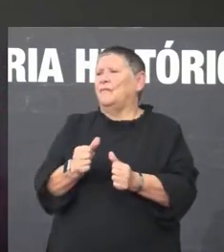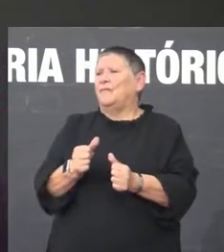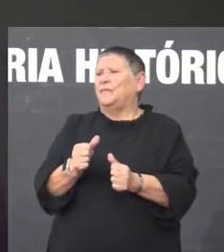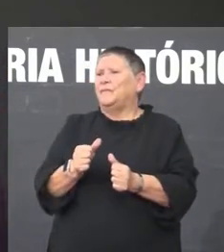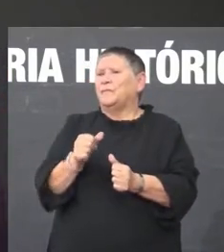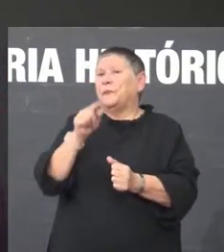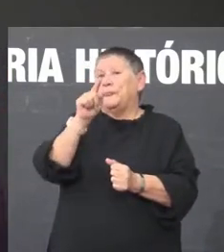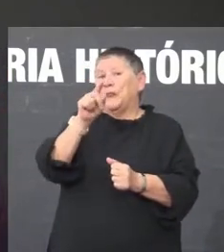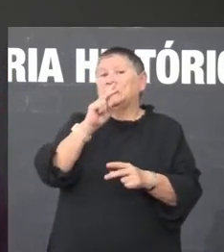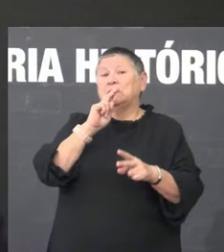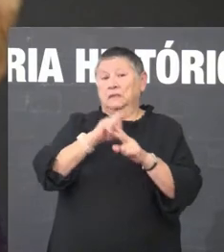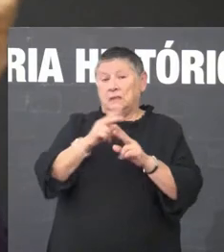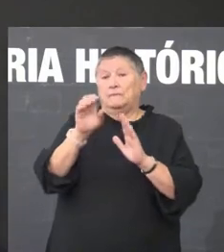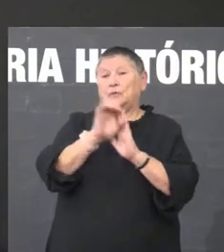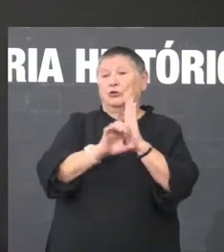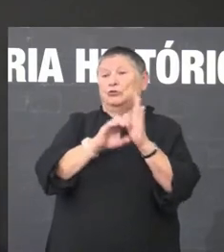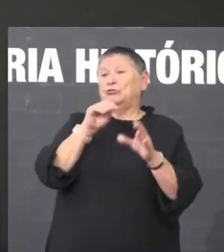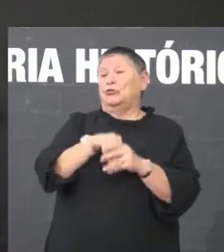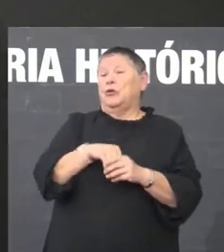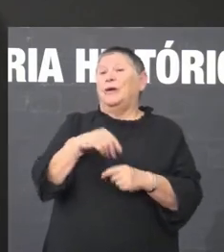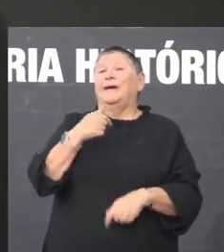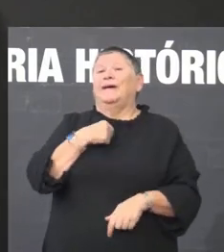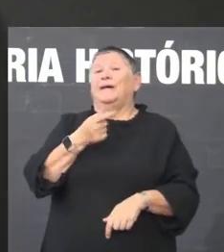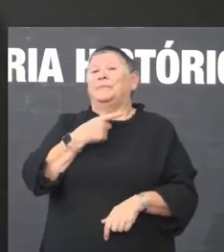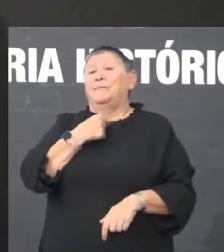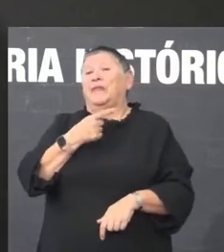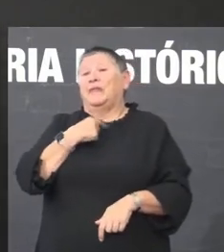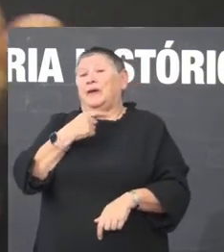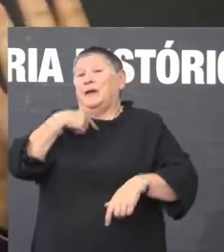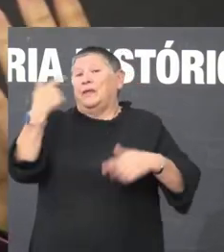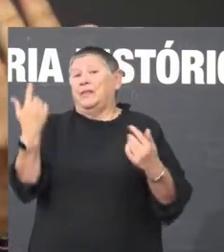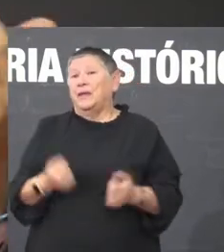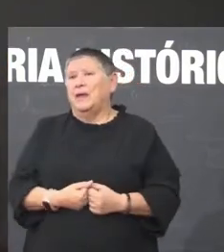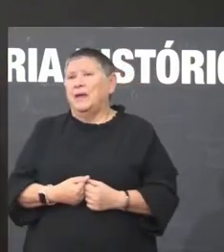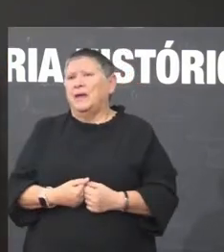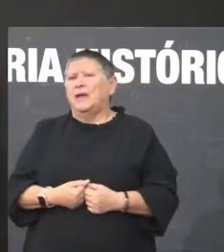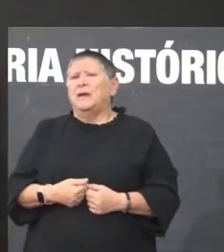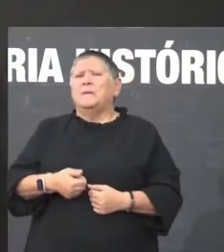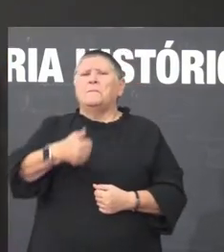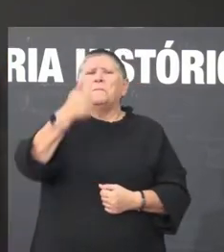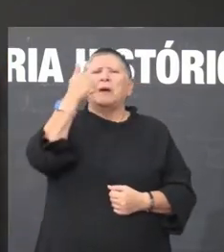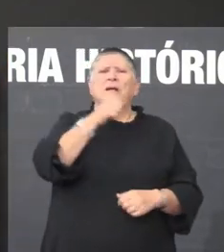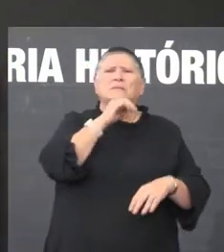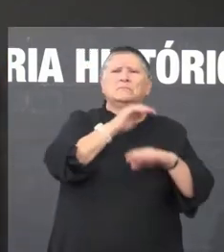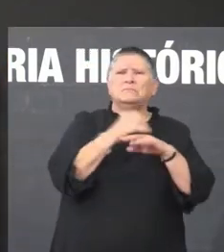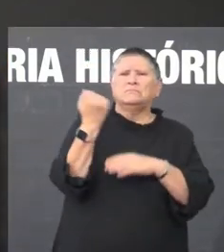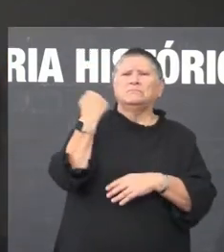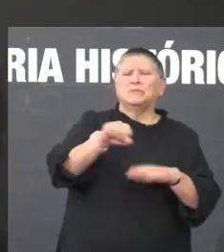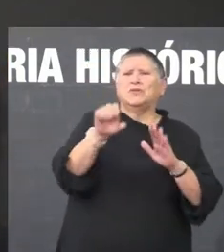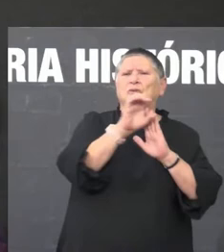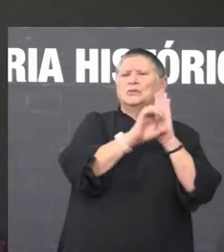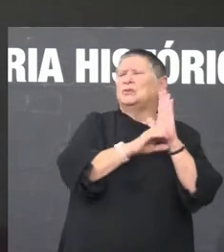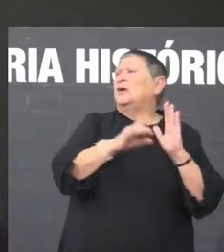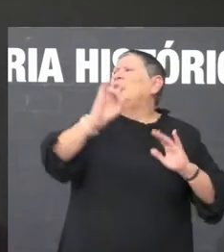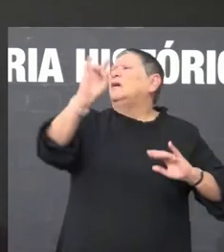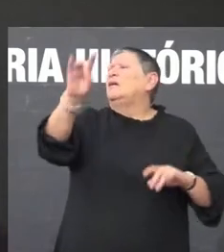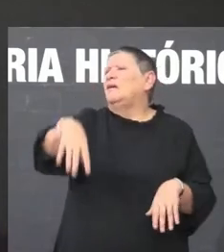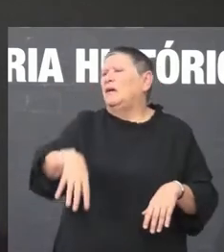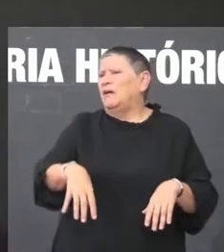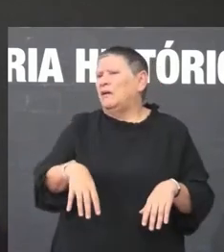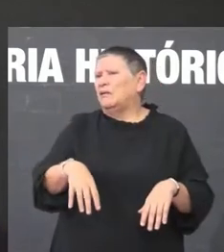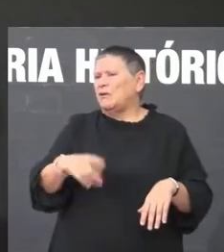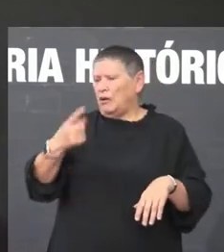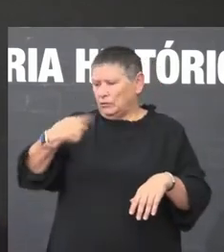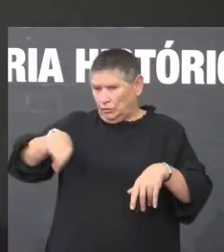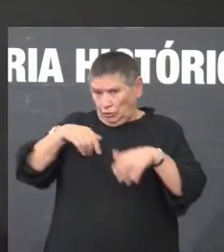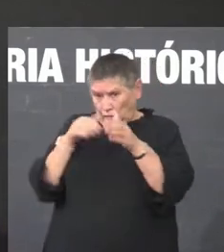es el constitucionalismo. Porque a mí me hace gracia esto de que... ¿Quién es el que más cumple la Constitución? Coño, nosotros, los pequeños,